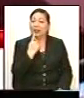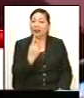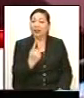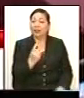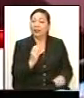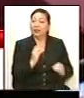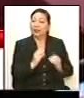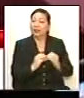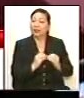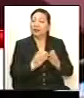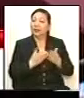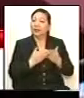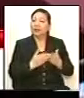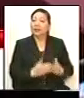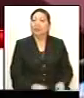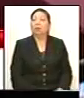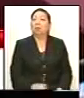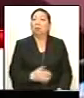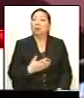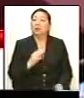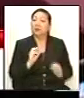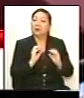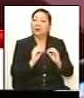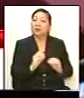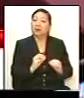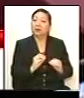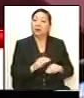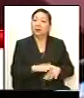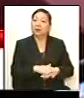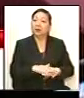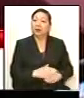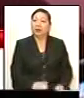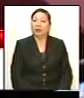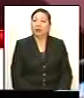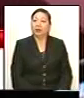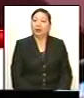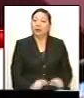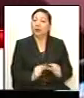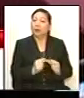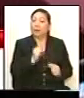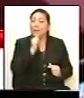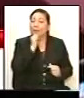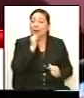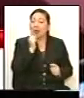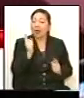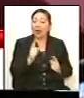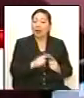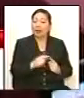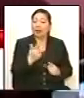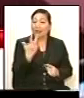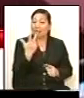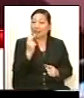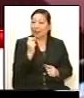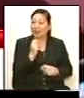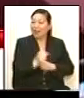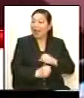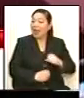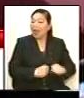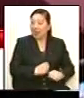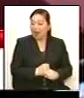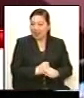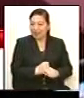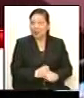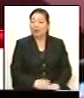la infraestructura portuaria podrá ser entregada en administración al sector privado hasta por 30 años.